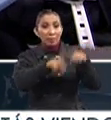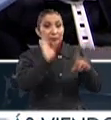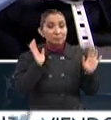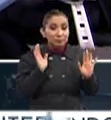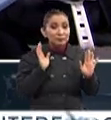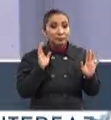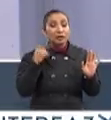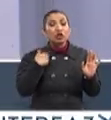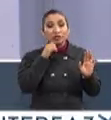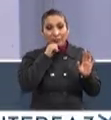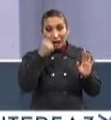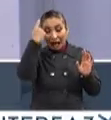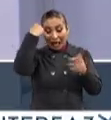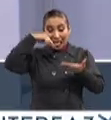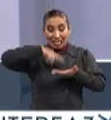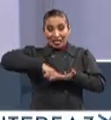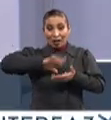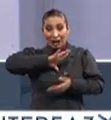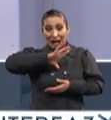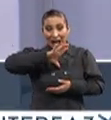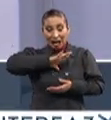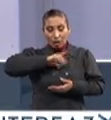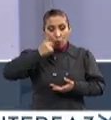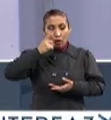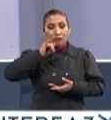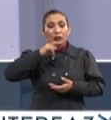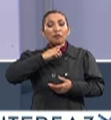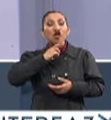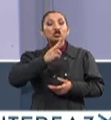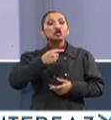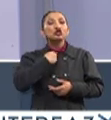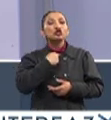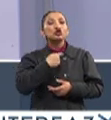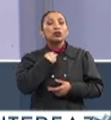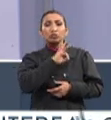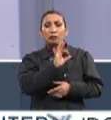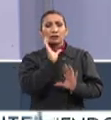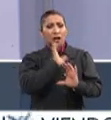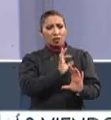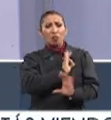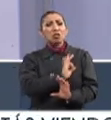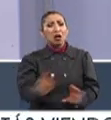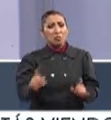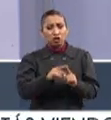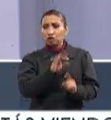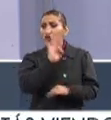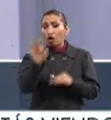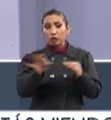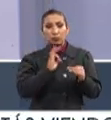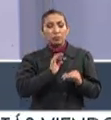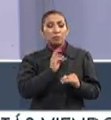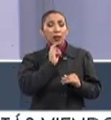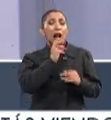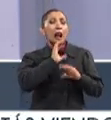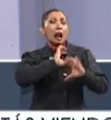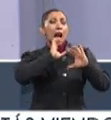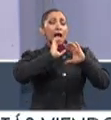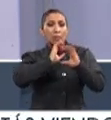nosotros tenemos integrado en nosotros un instrumento, que es la voz. Todos podemos cantar, todos podríamos